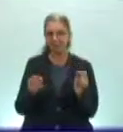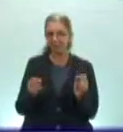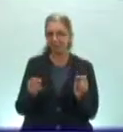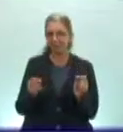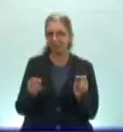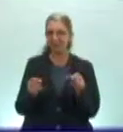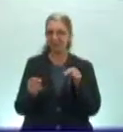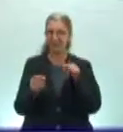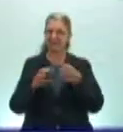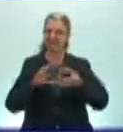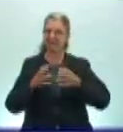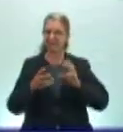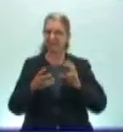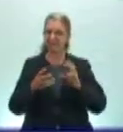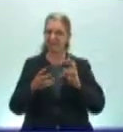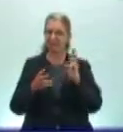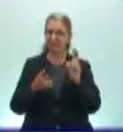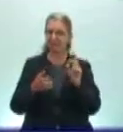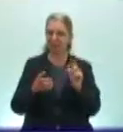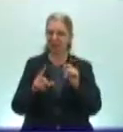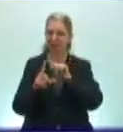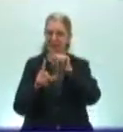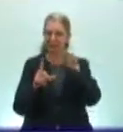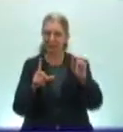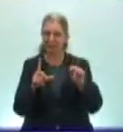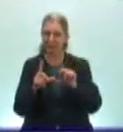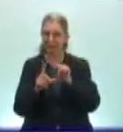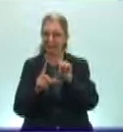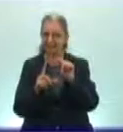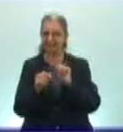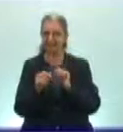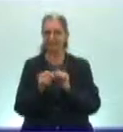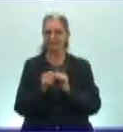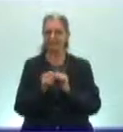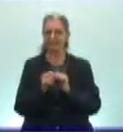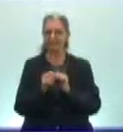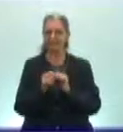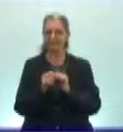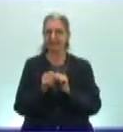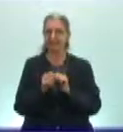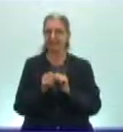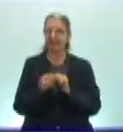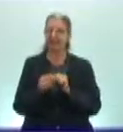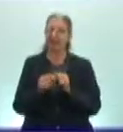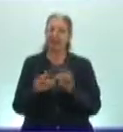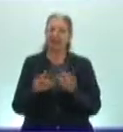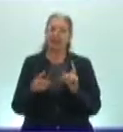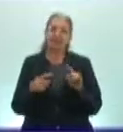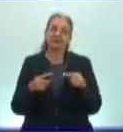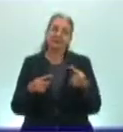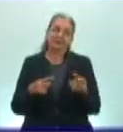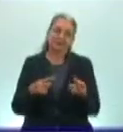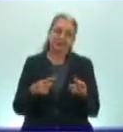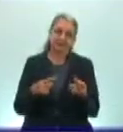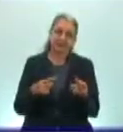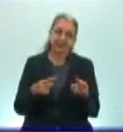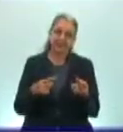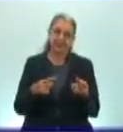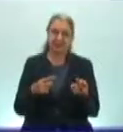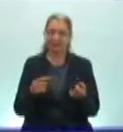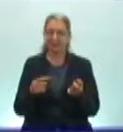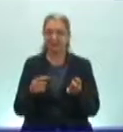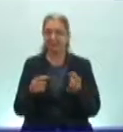esta forma ha conseguido averiguar la longitud de esta primera circunferencia. El método era muy engorroso, pero como le hizo